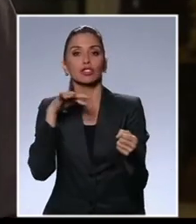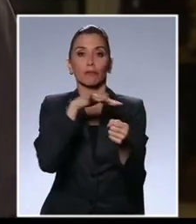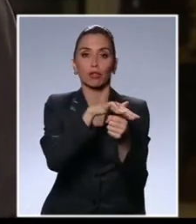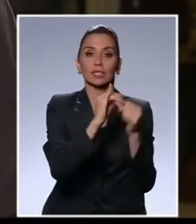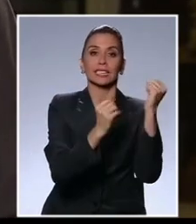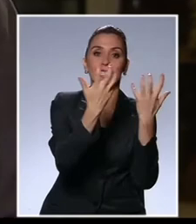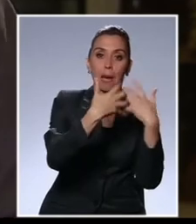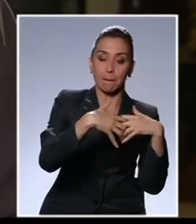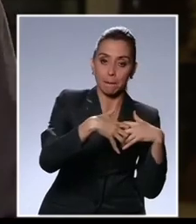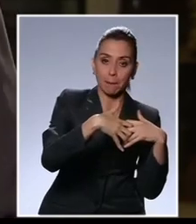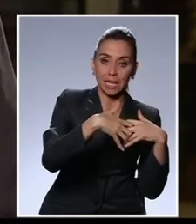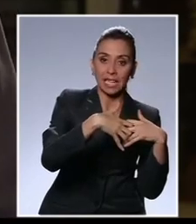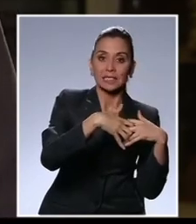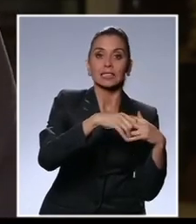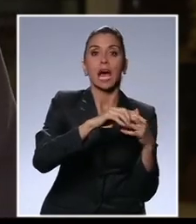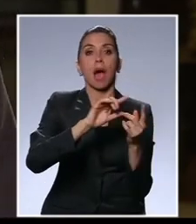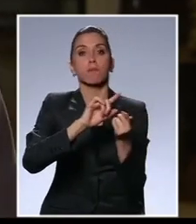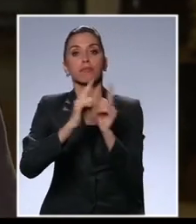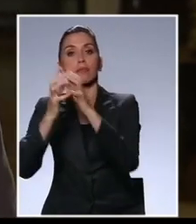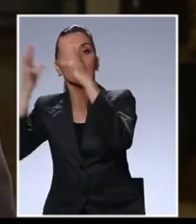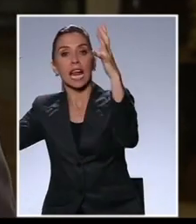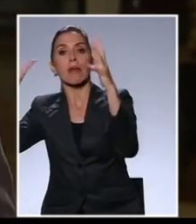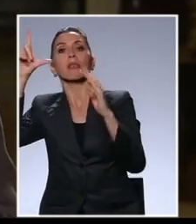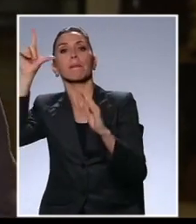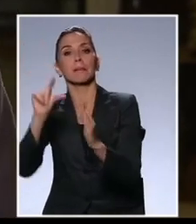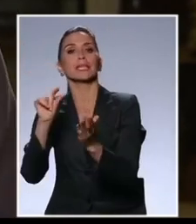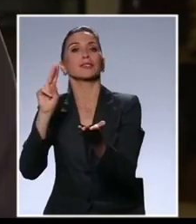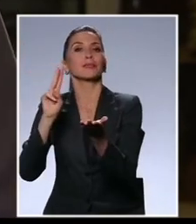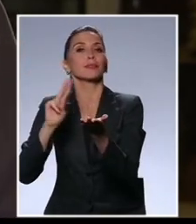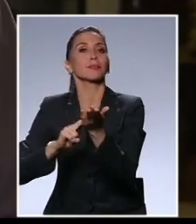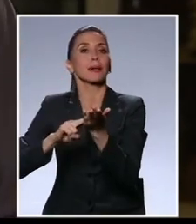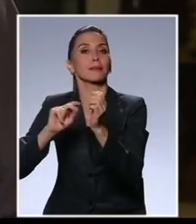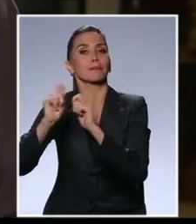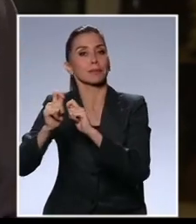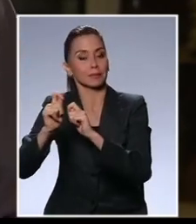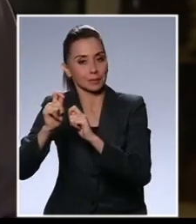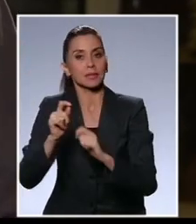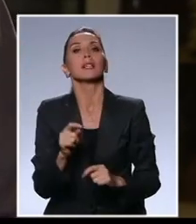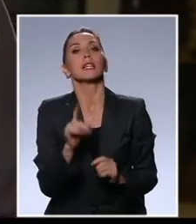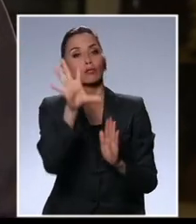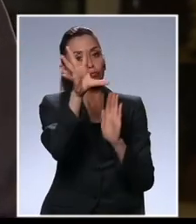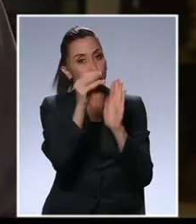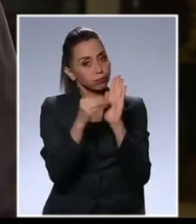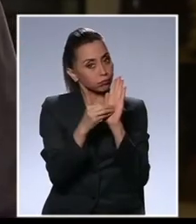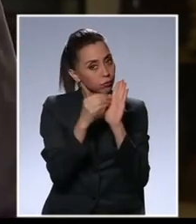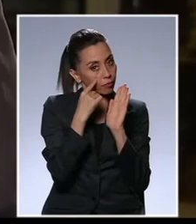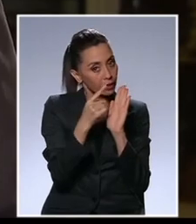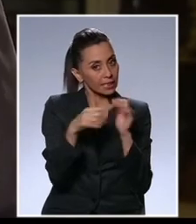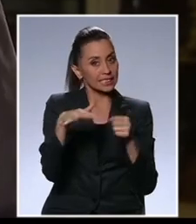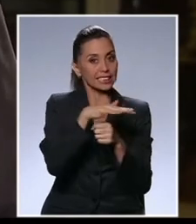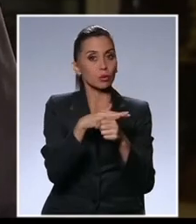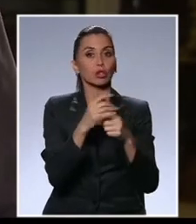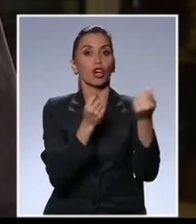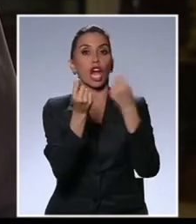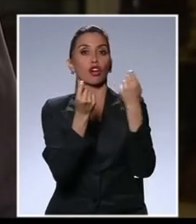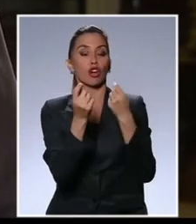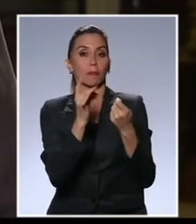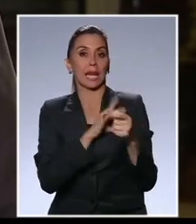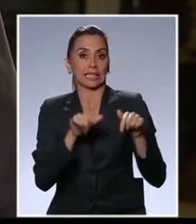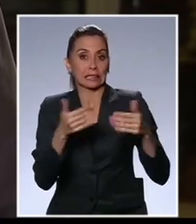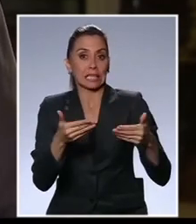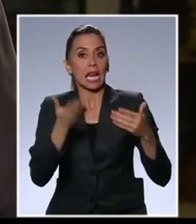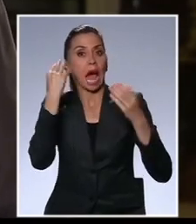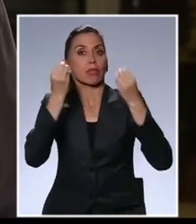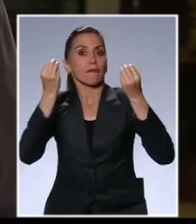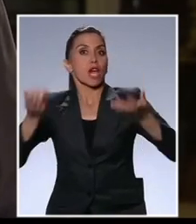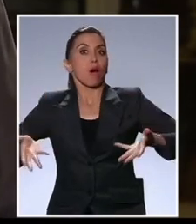que una empresa se acerca al nivel de una grande sin embargo teniendo en cuenta la situación de desaceleración económica que afecta